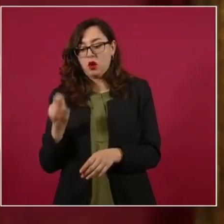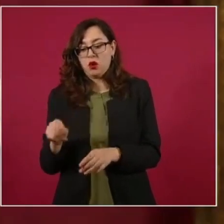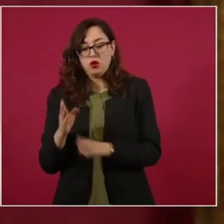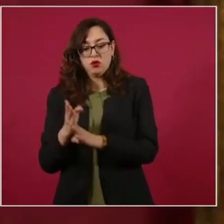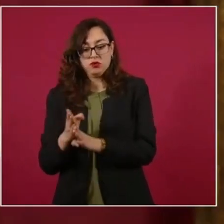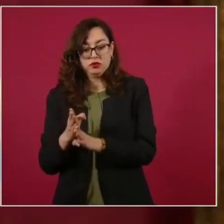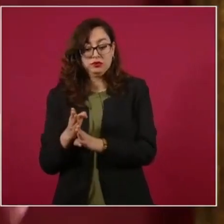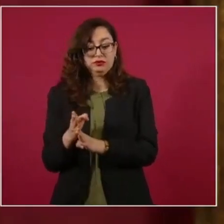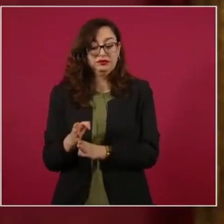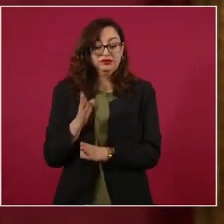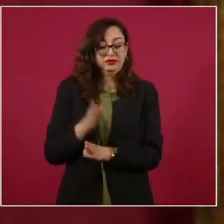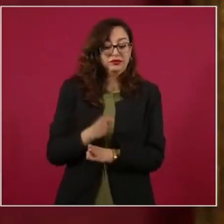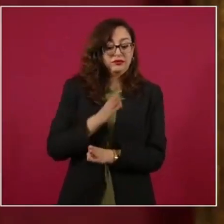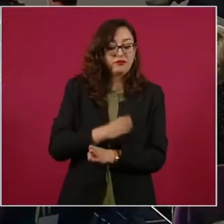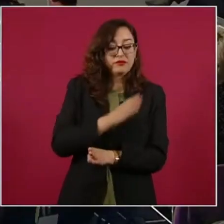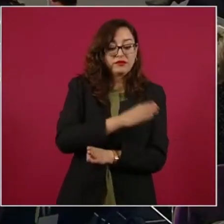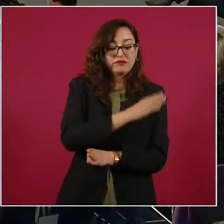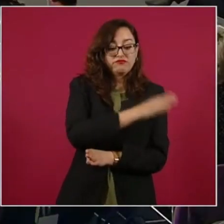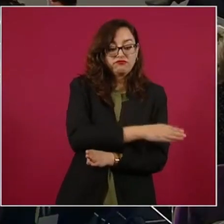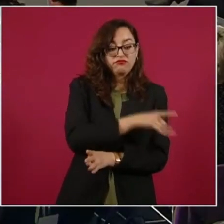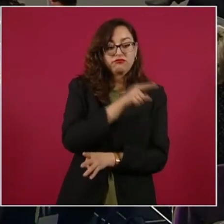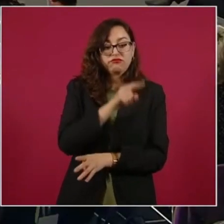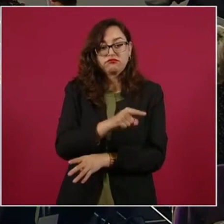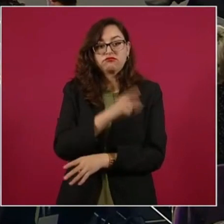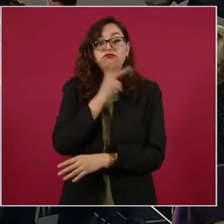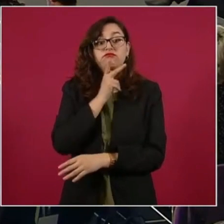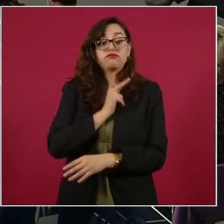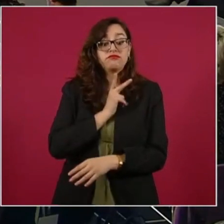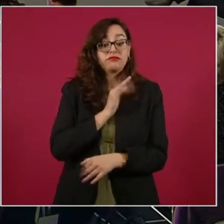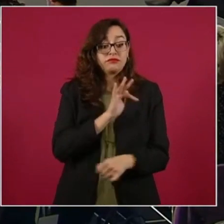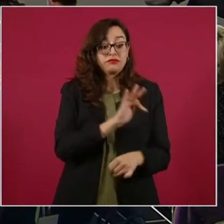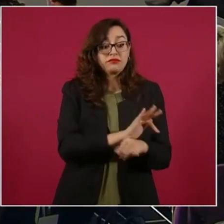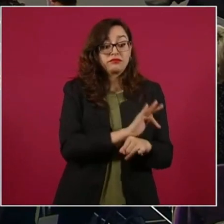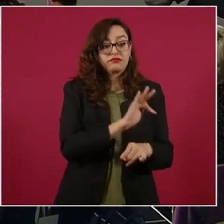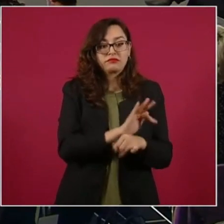opositores a la facción